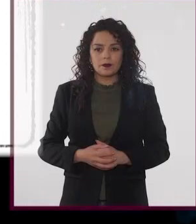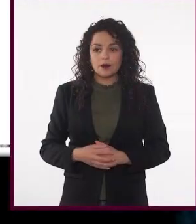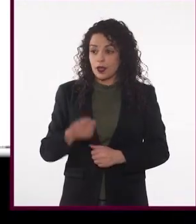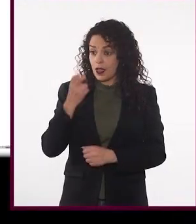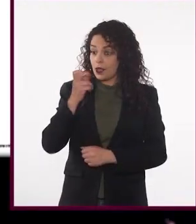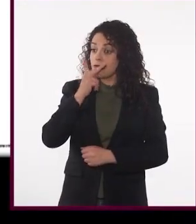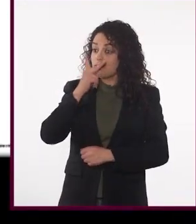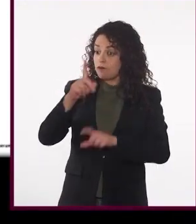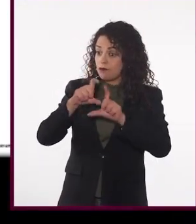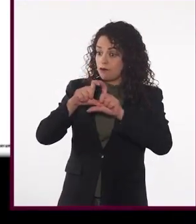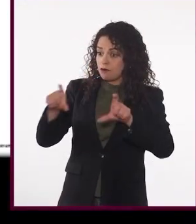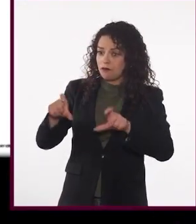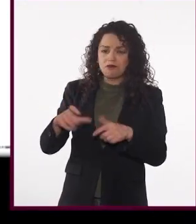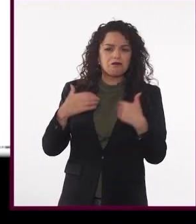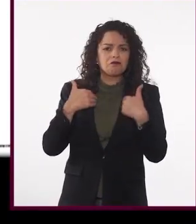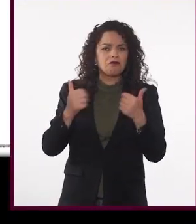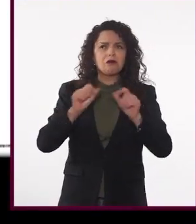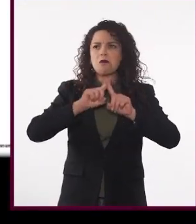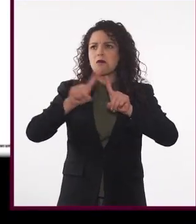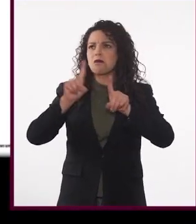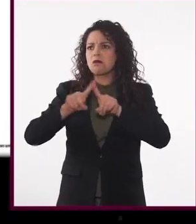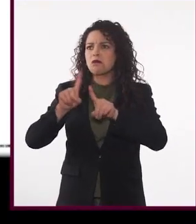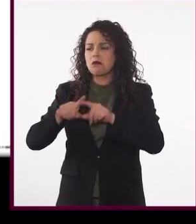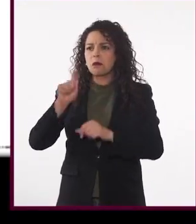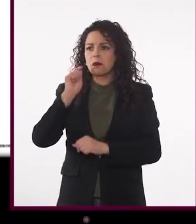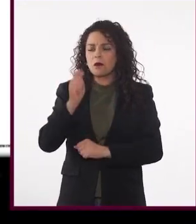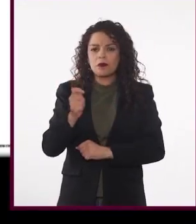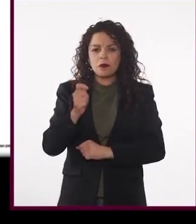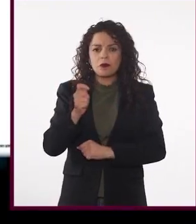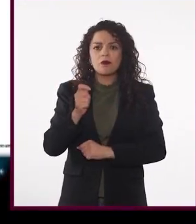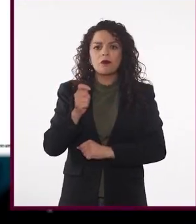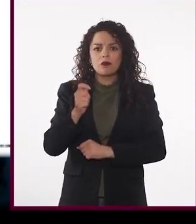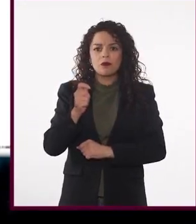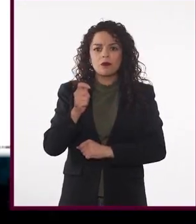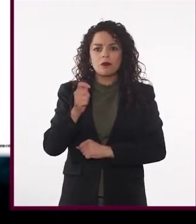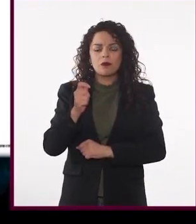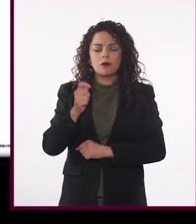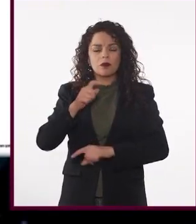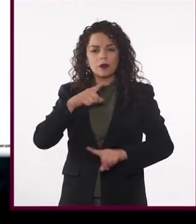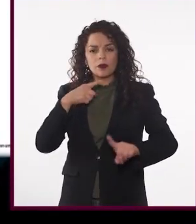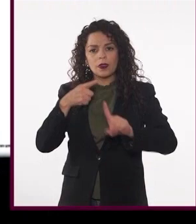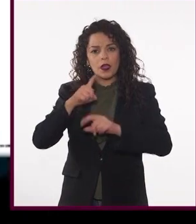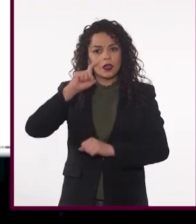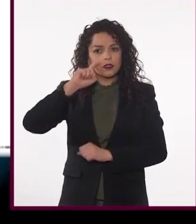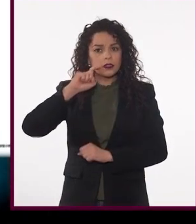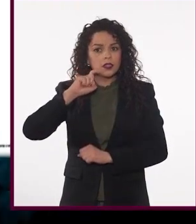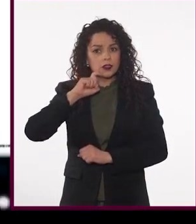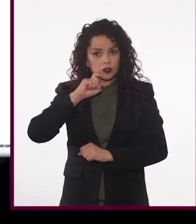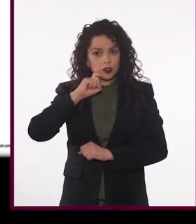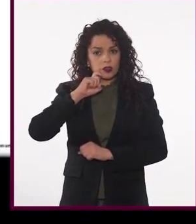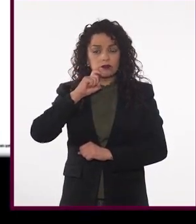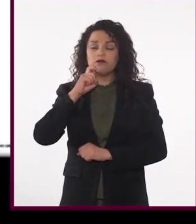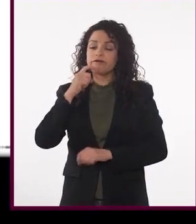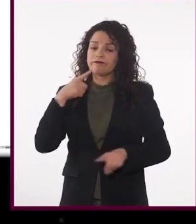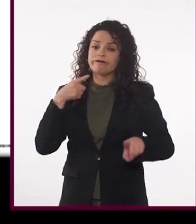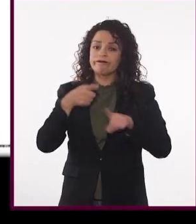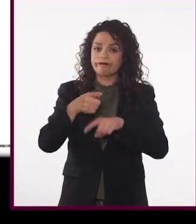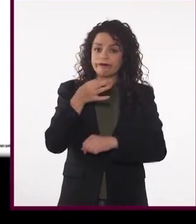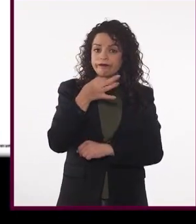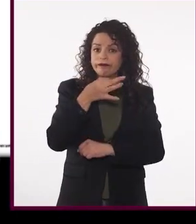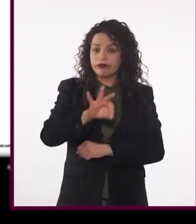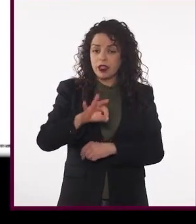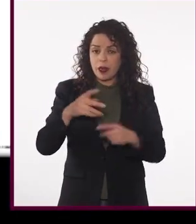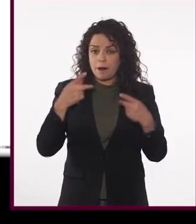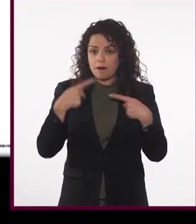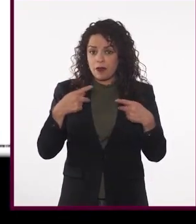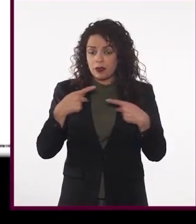Por violencia sexual entendemos cualquier comportamiento no recíproco e indeseado de naturaleza sexual que sea ofensivo